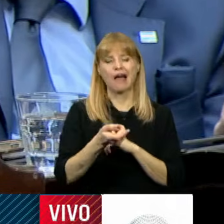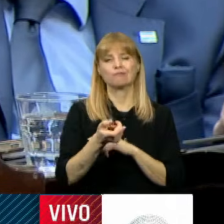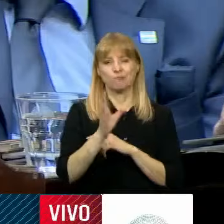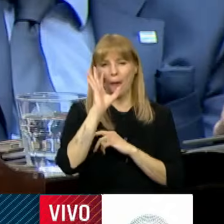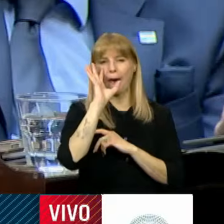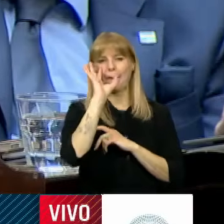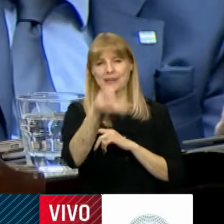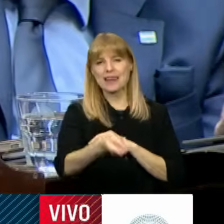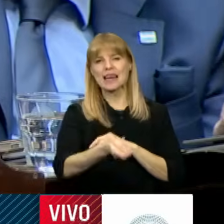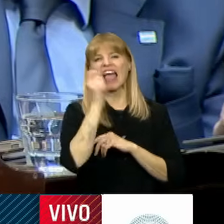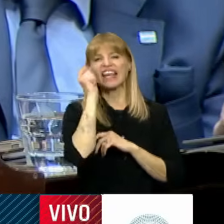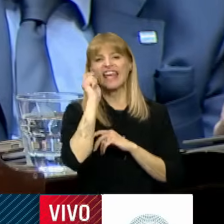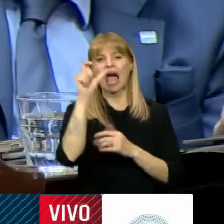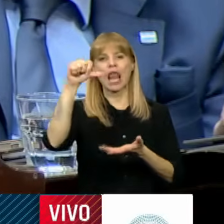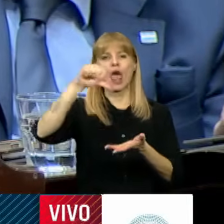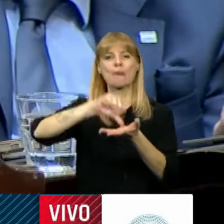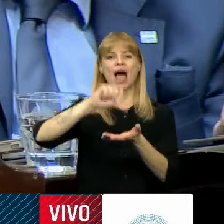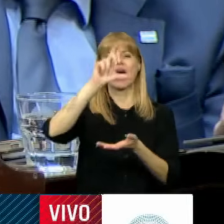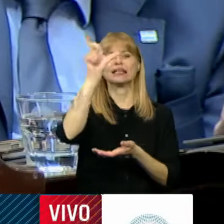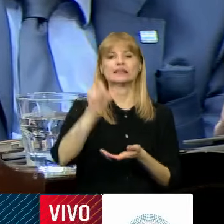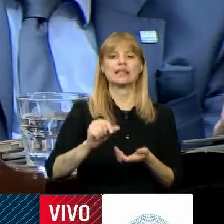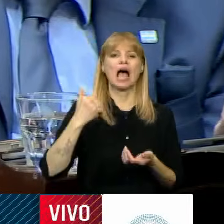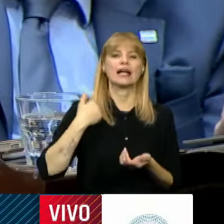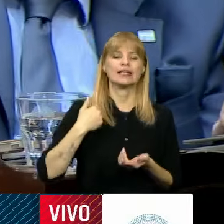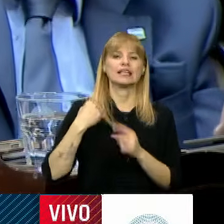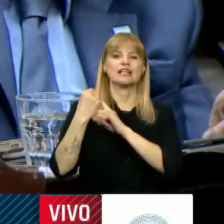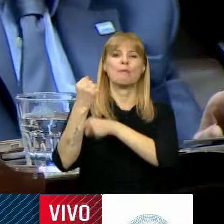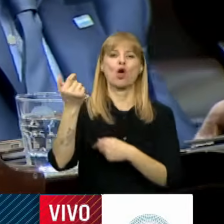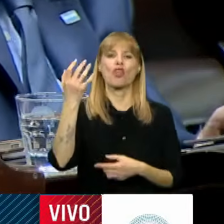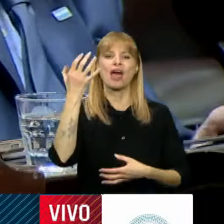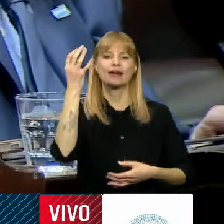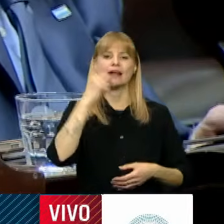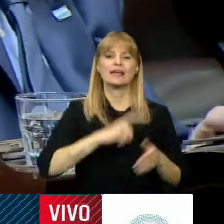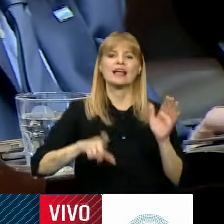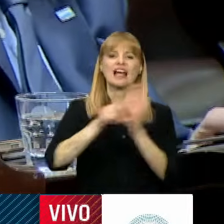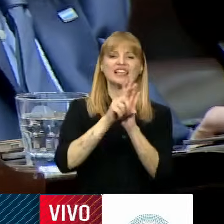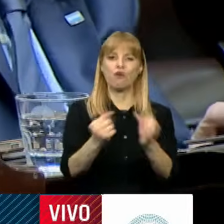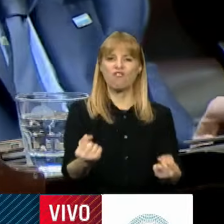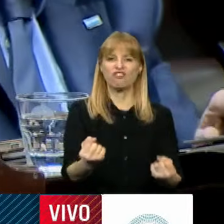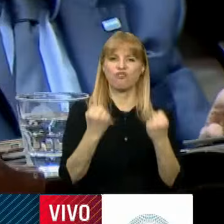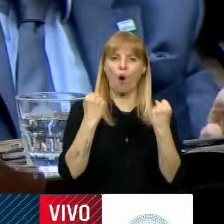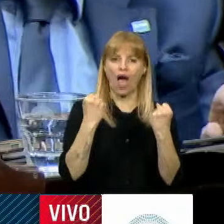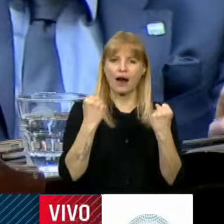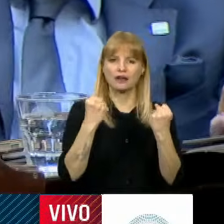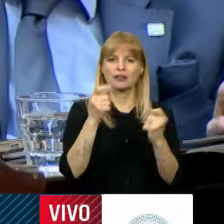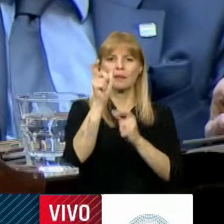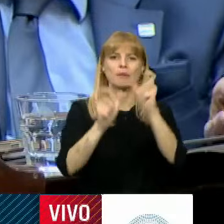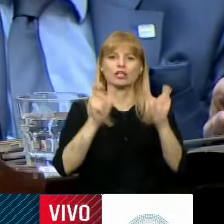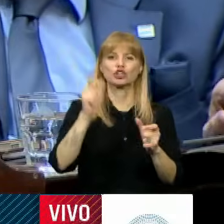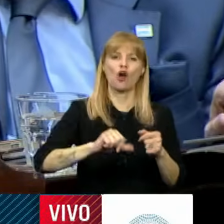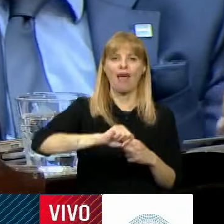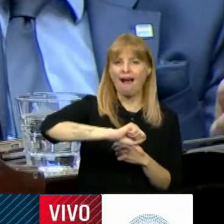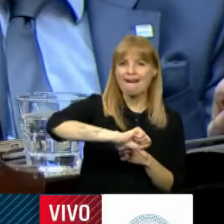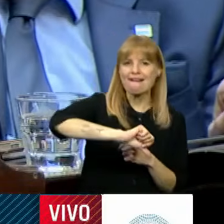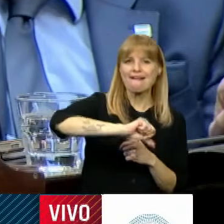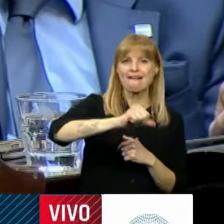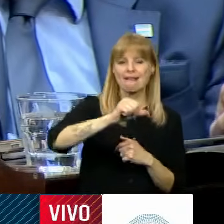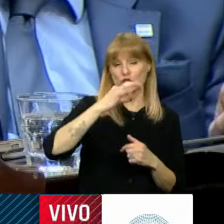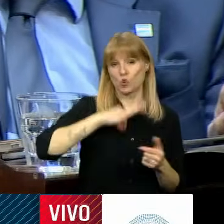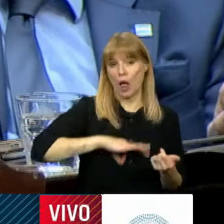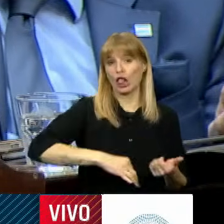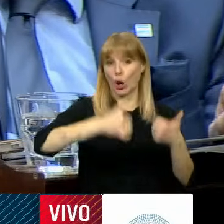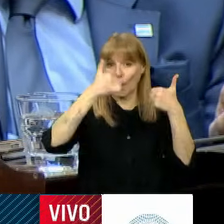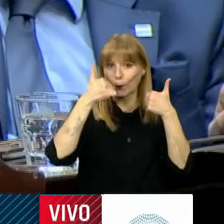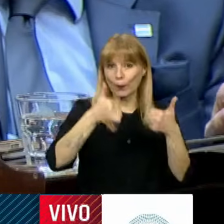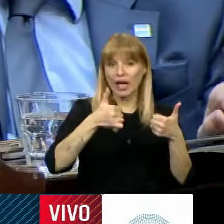queremos una república, un poder legislativo fuerte, con personal que gane lo que corresponde y no